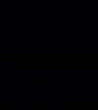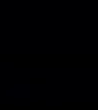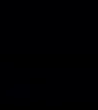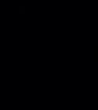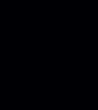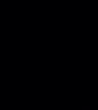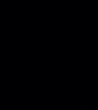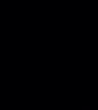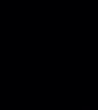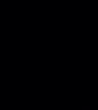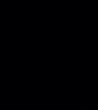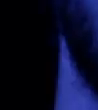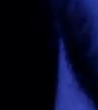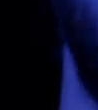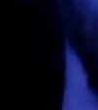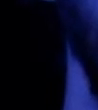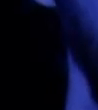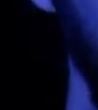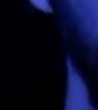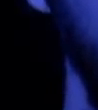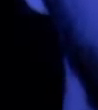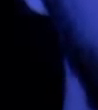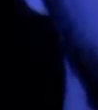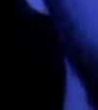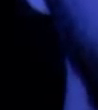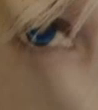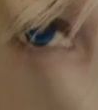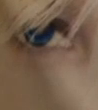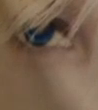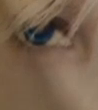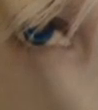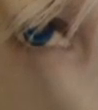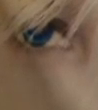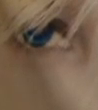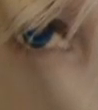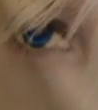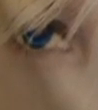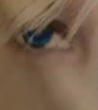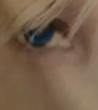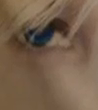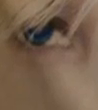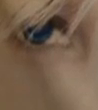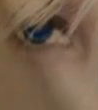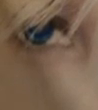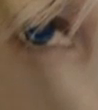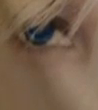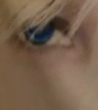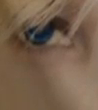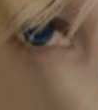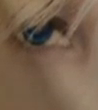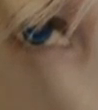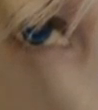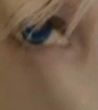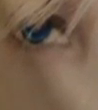súa participación nun proxecto que convenceu o actor dende o primeiro momento. Yo creo que es un poco lo que él quería contar, ¿sabes? Y cómo quería contarlo. Y